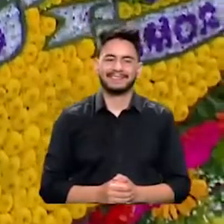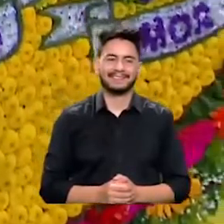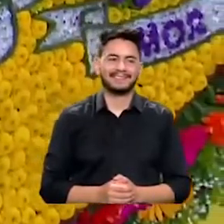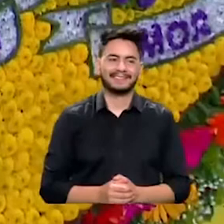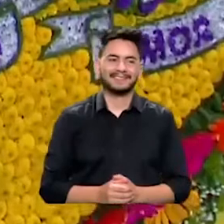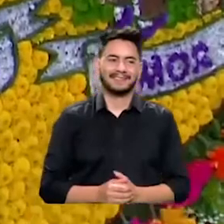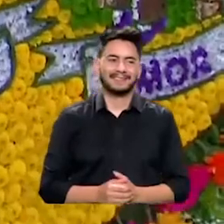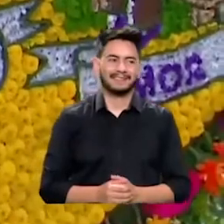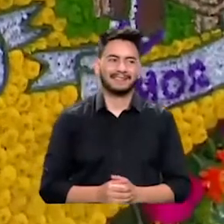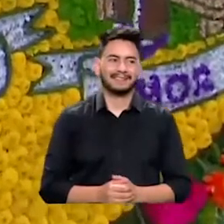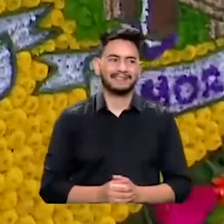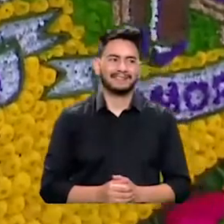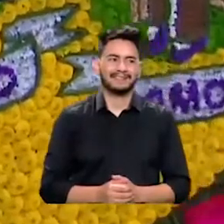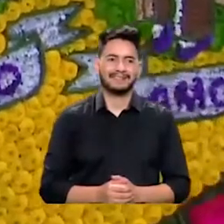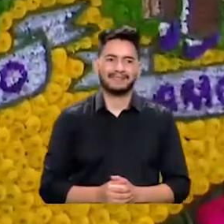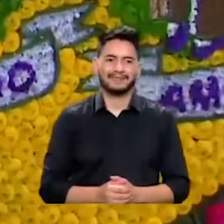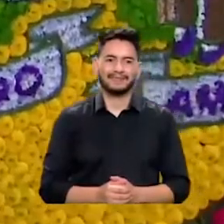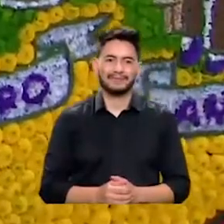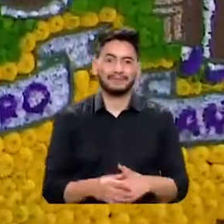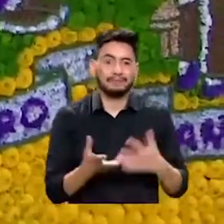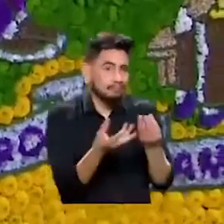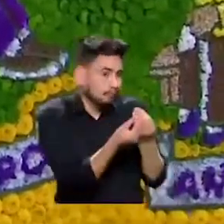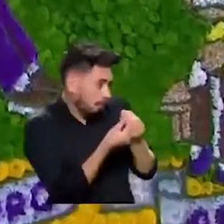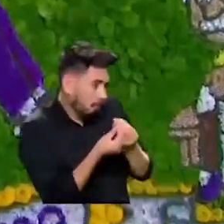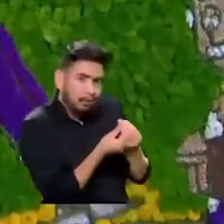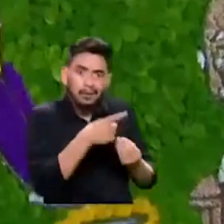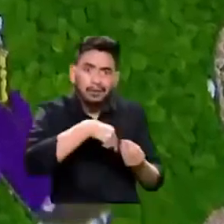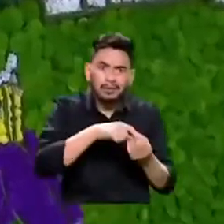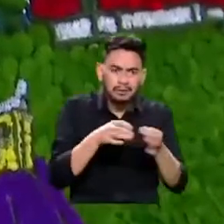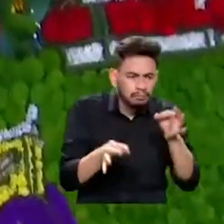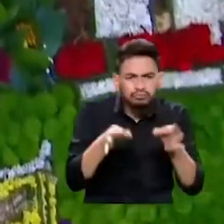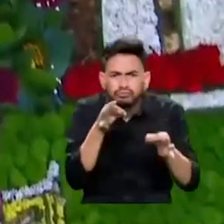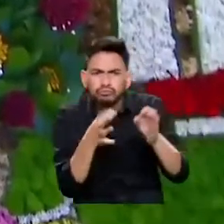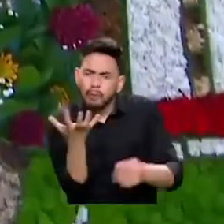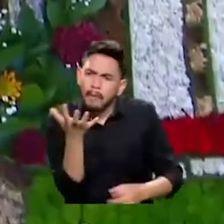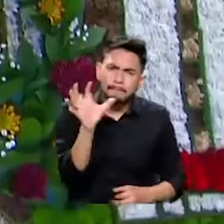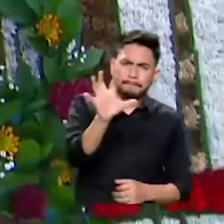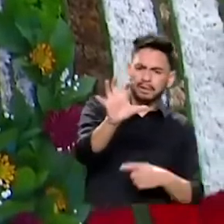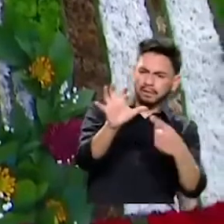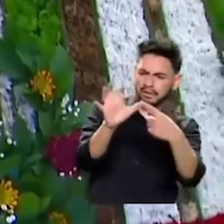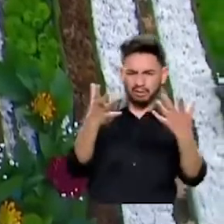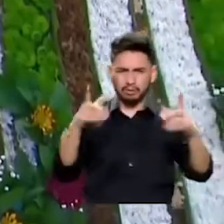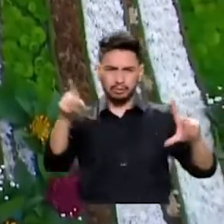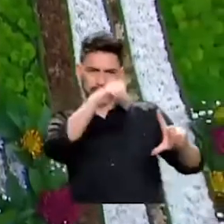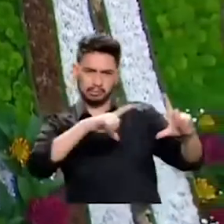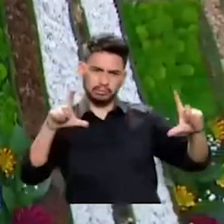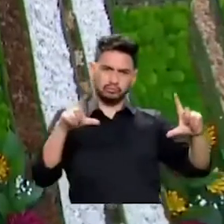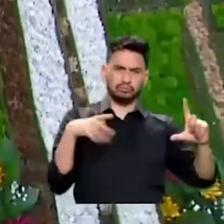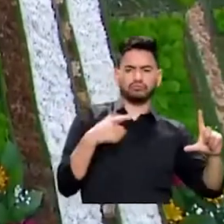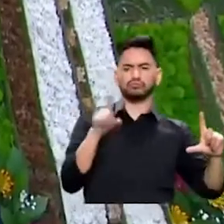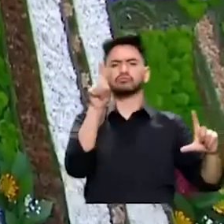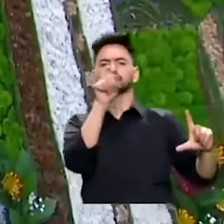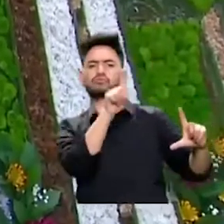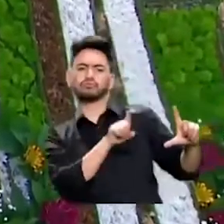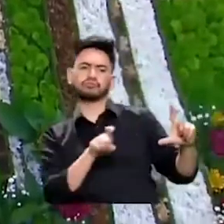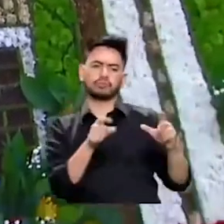Ahí el jurado pone el gallardete sobre la silleta y lo desinfectan además. Ahí están todos los protocolos